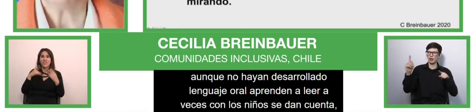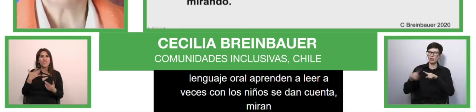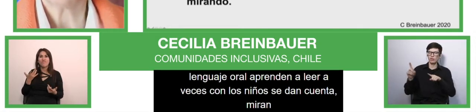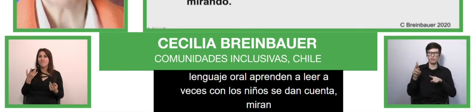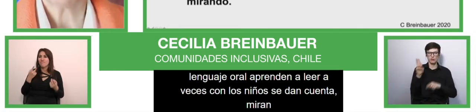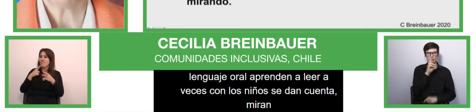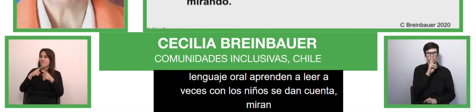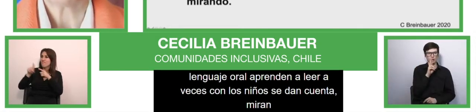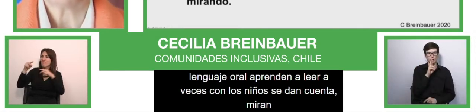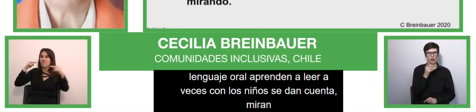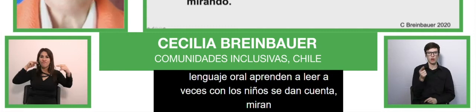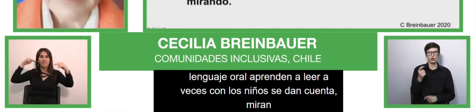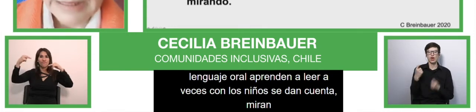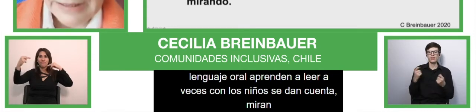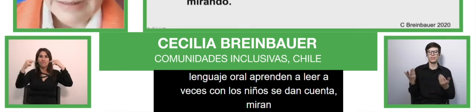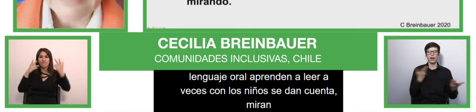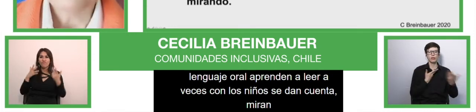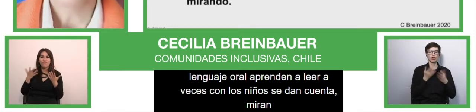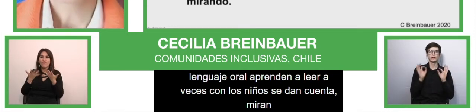edad